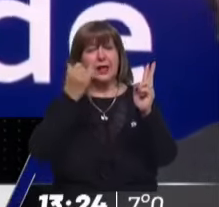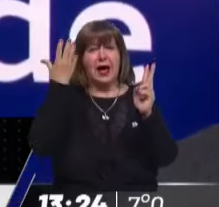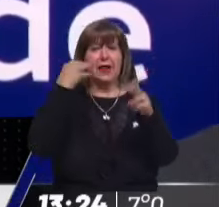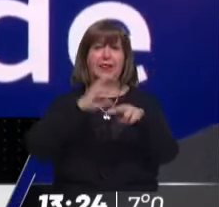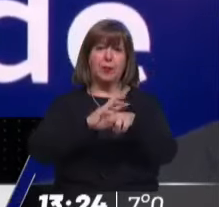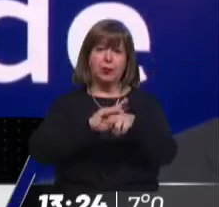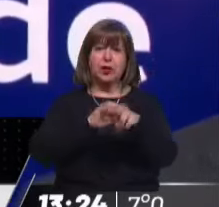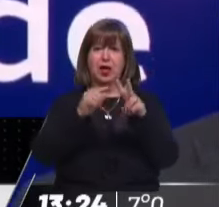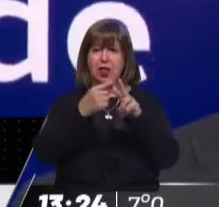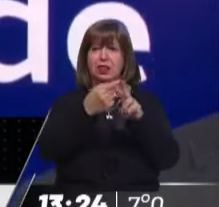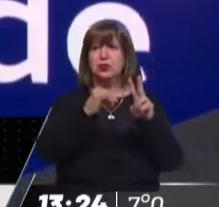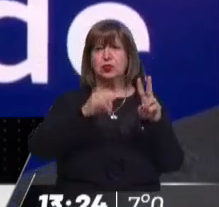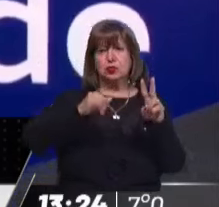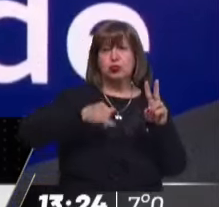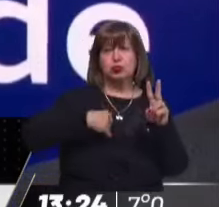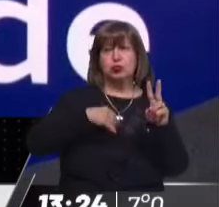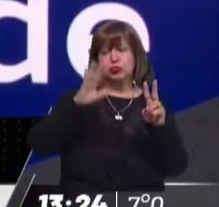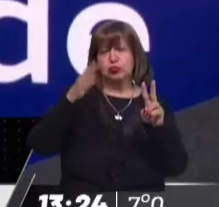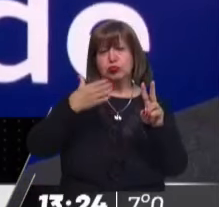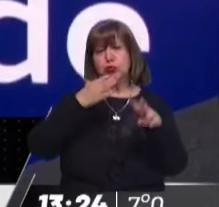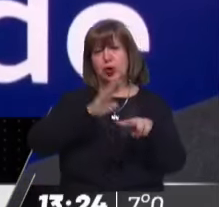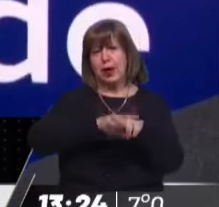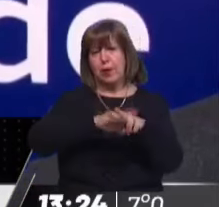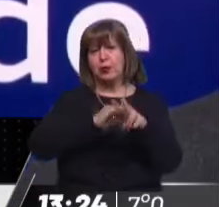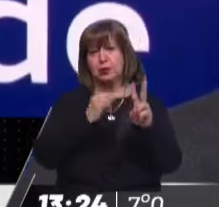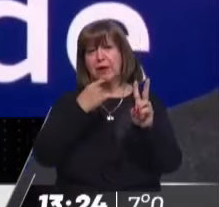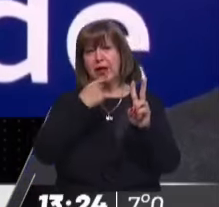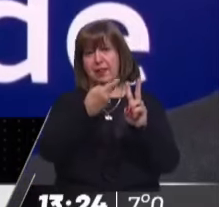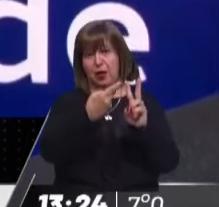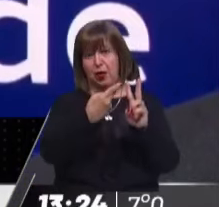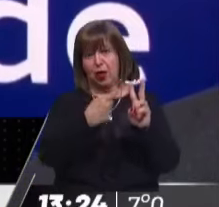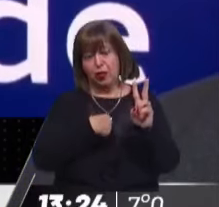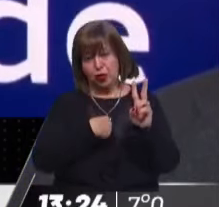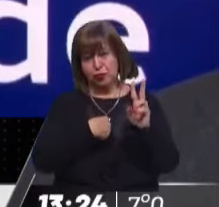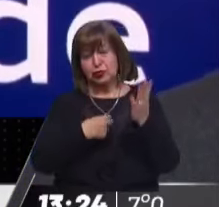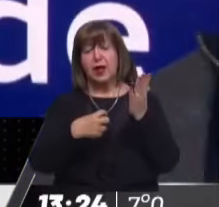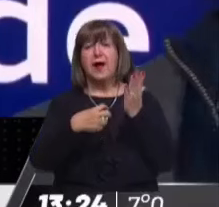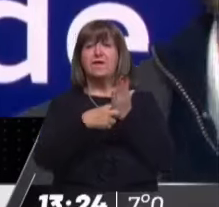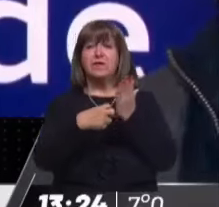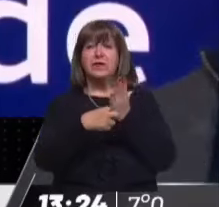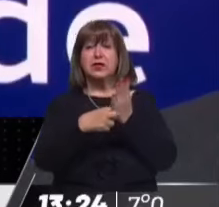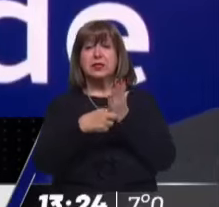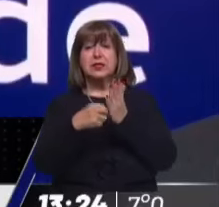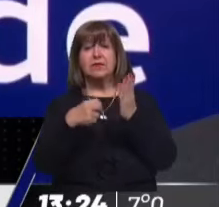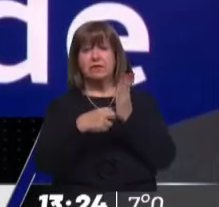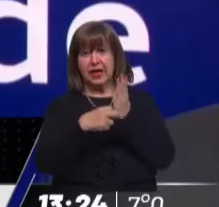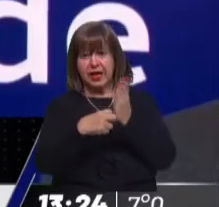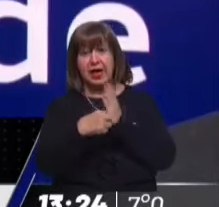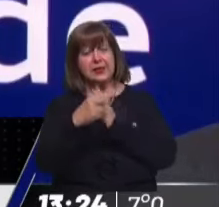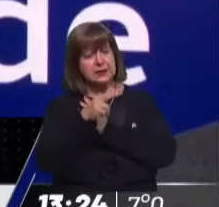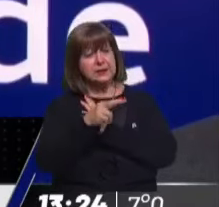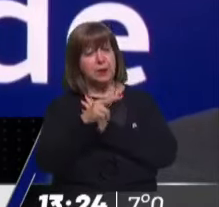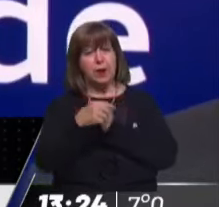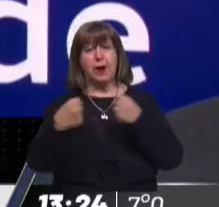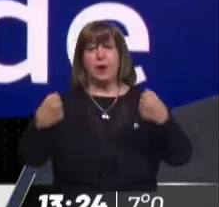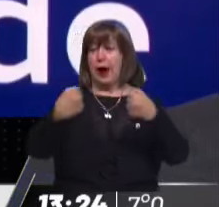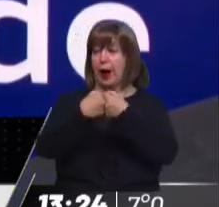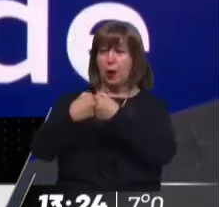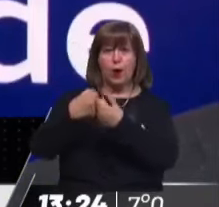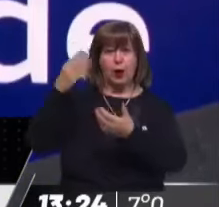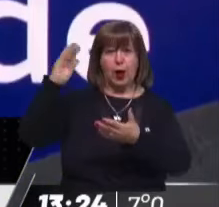han reconocido los hechos, y el fiscal, en virtud de su reconocimiento, ha pactado una